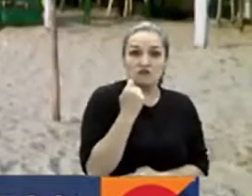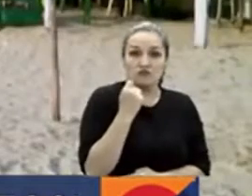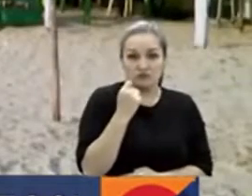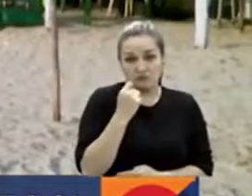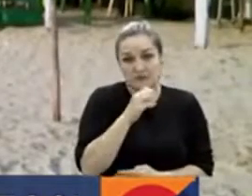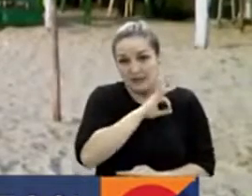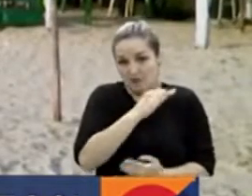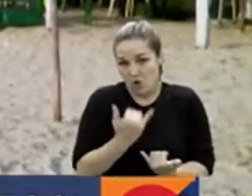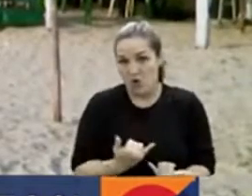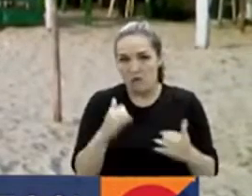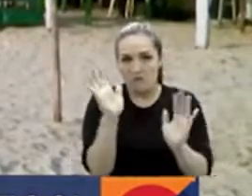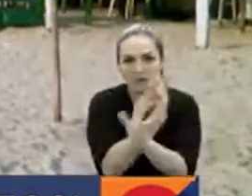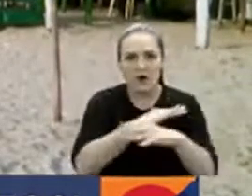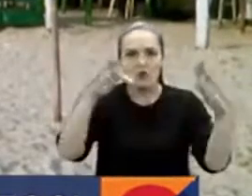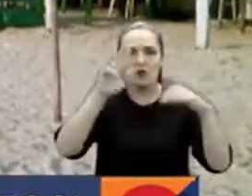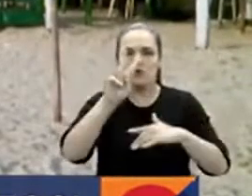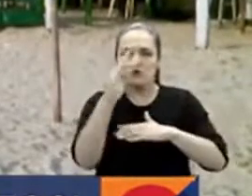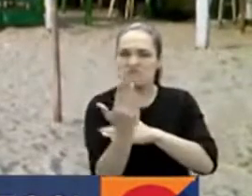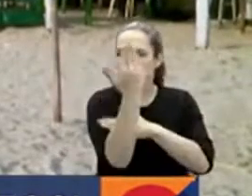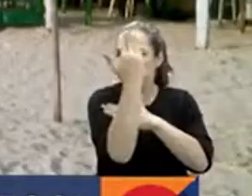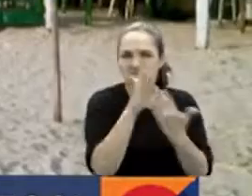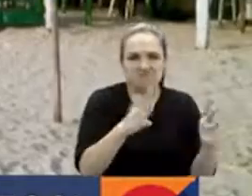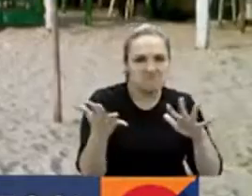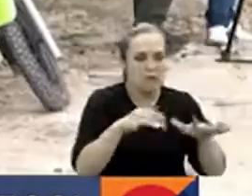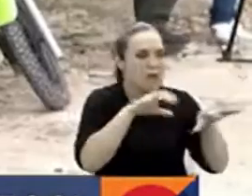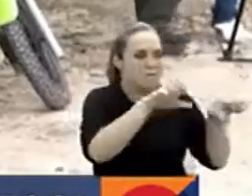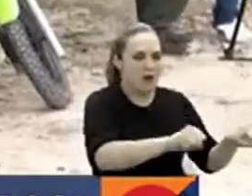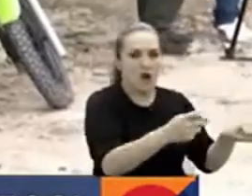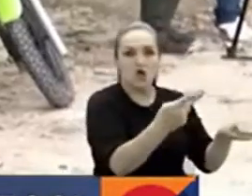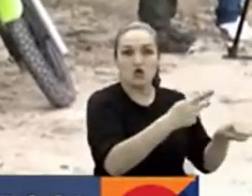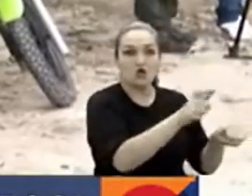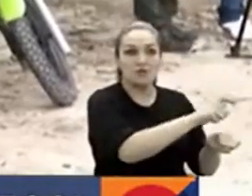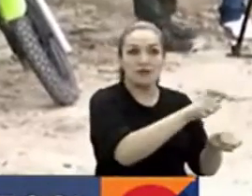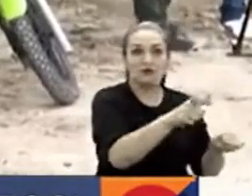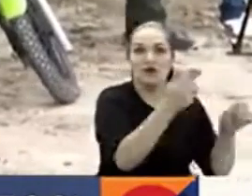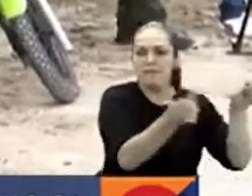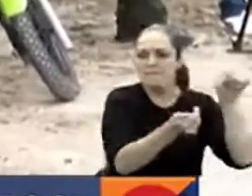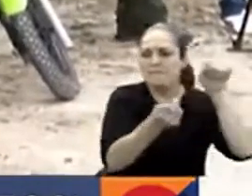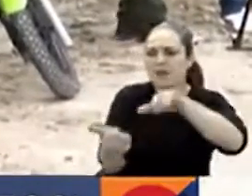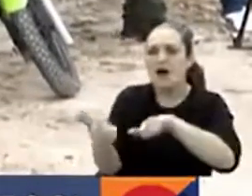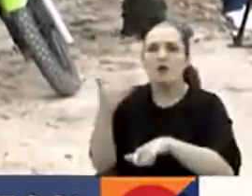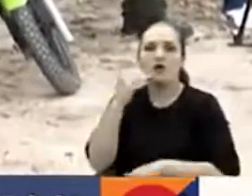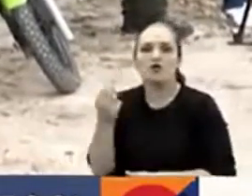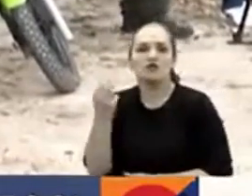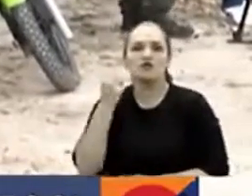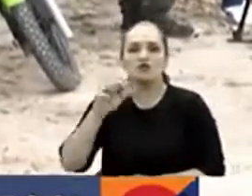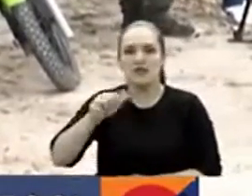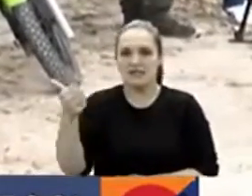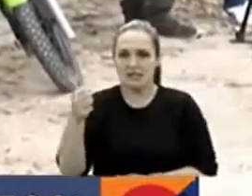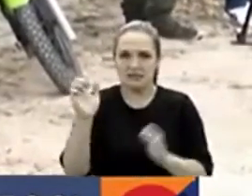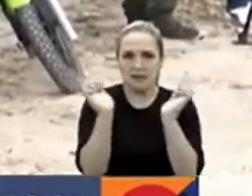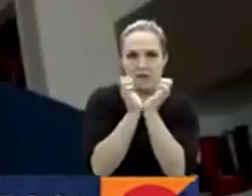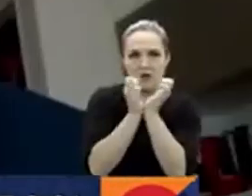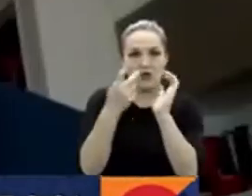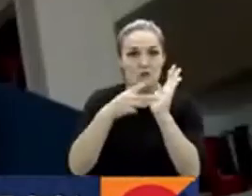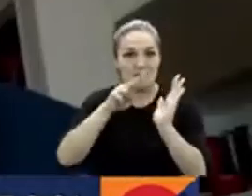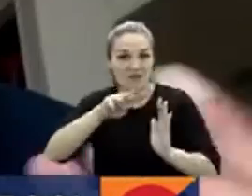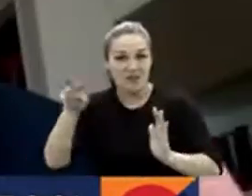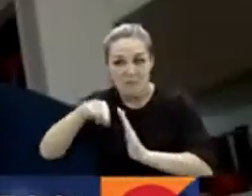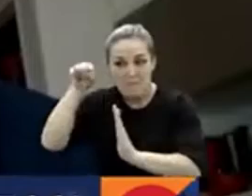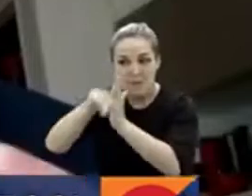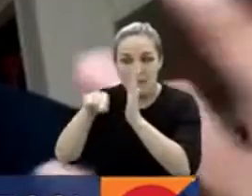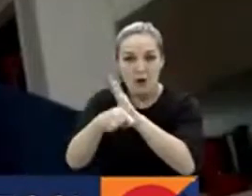capturados los 2 supuestos responsables de financiar el crimen contra el fiscal uruguayo el pasado 10 de mayo de 2022. Son